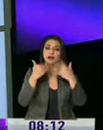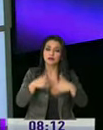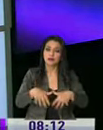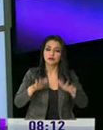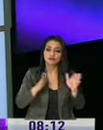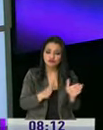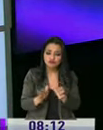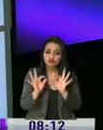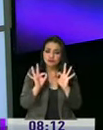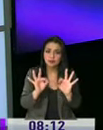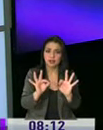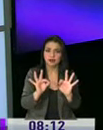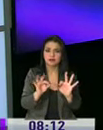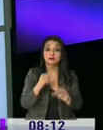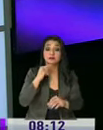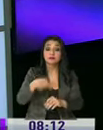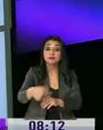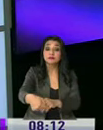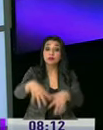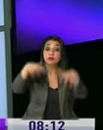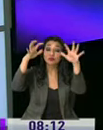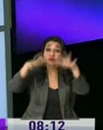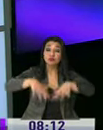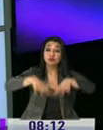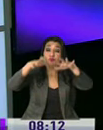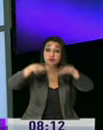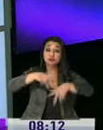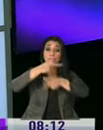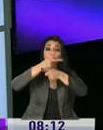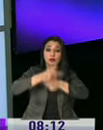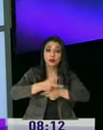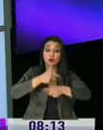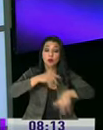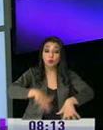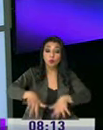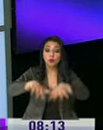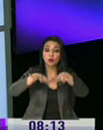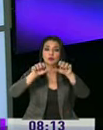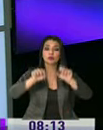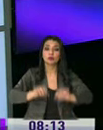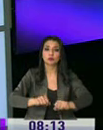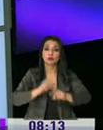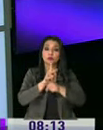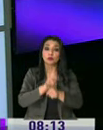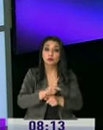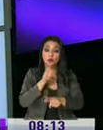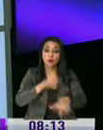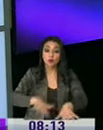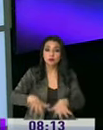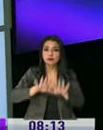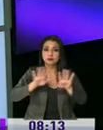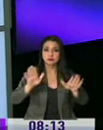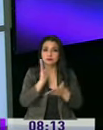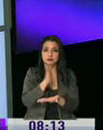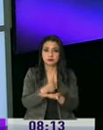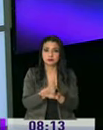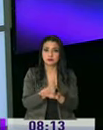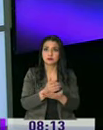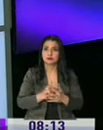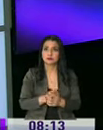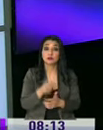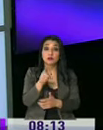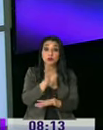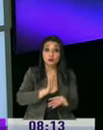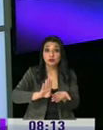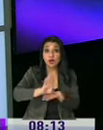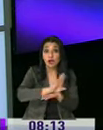para evitar que en el invierno pues inunden los hogares, los sectores donde puede tener afectación. Repetimos, si su barrio